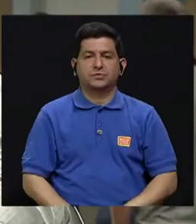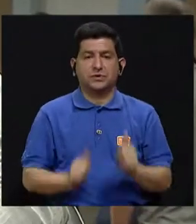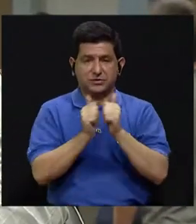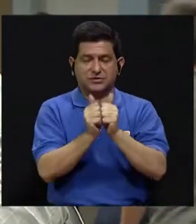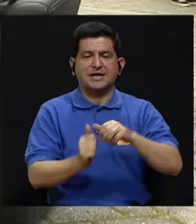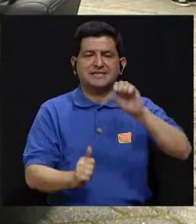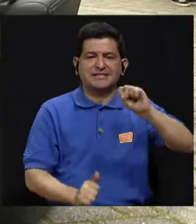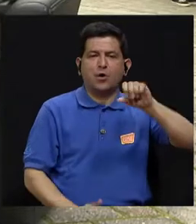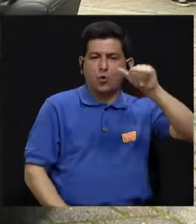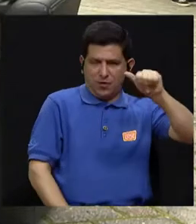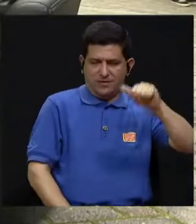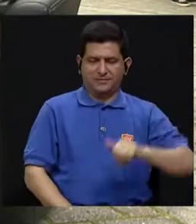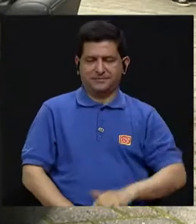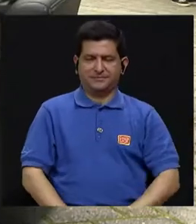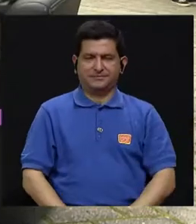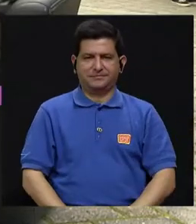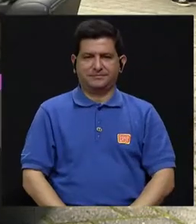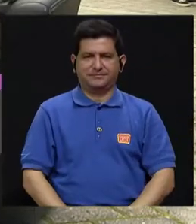está con ustedes Saúl Aguilar.